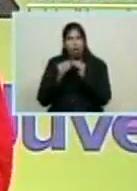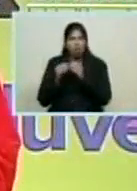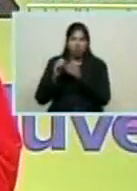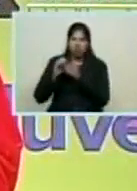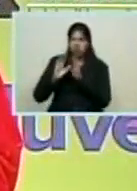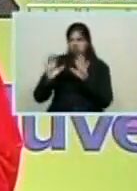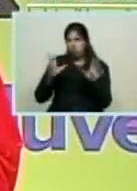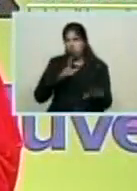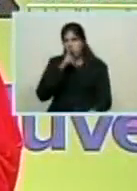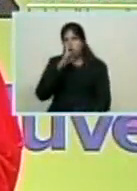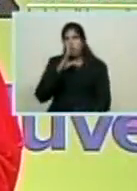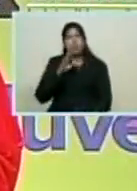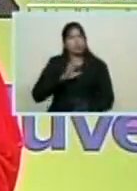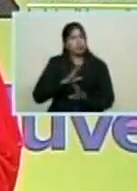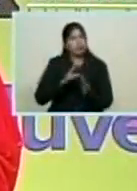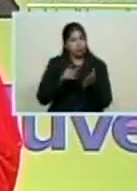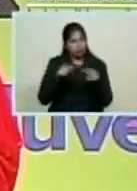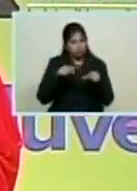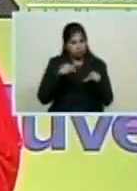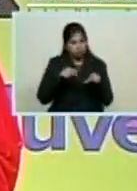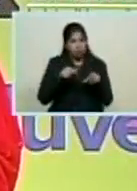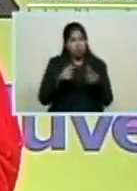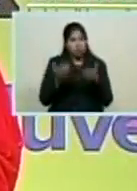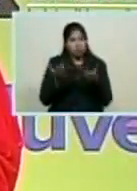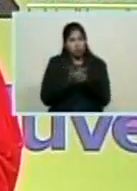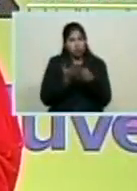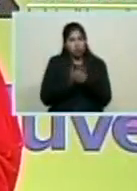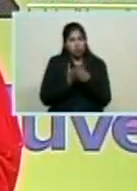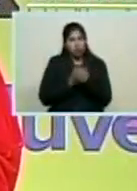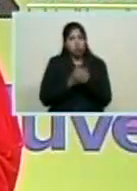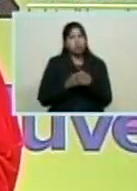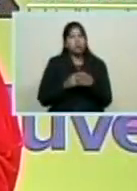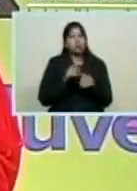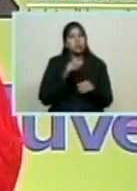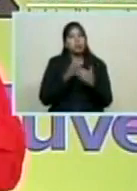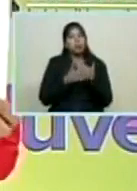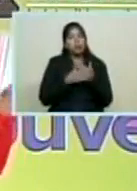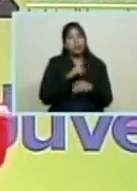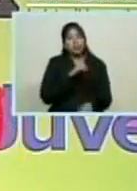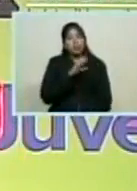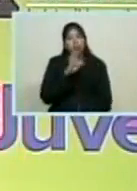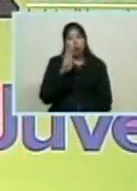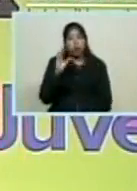de toda su recuperación y me solicitan